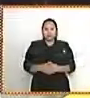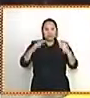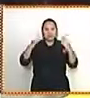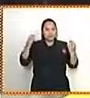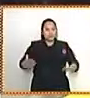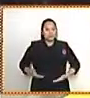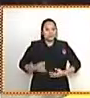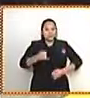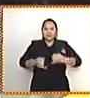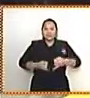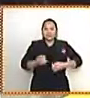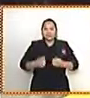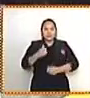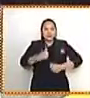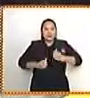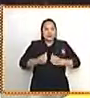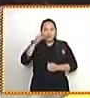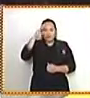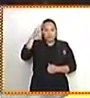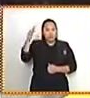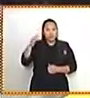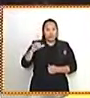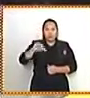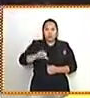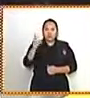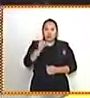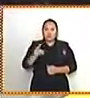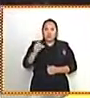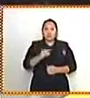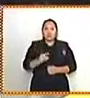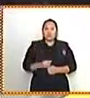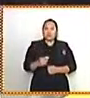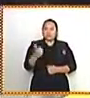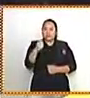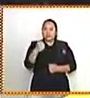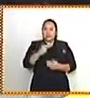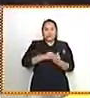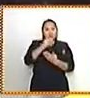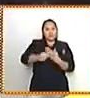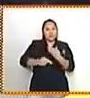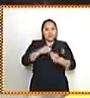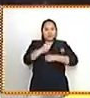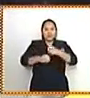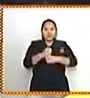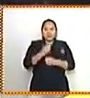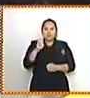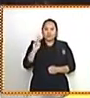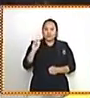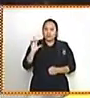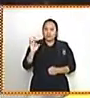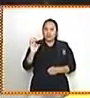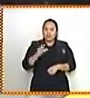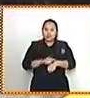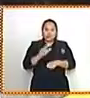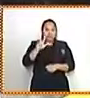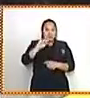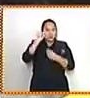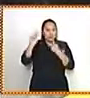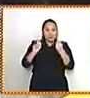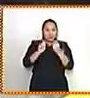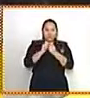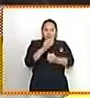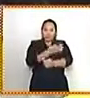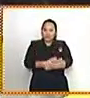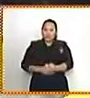Bienvenidos jugadores, qué alegría estarlos saludando hoy domingo 10 de noviembre del 2019. Son las 3 en punto de la tarde, la hora de ganar